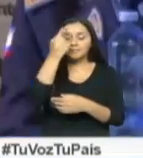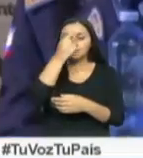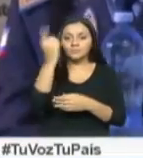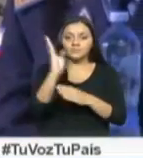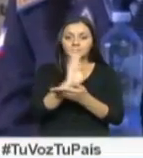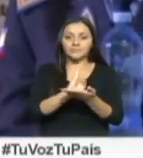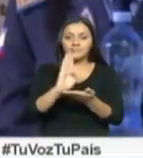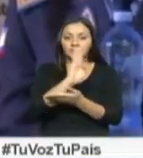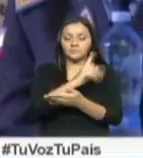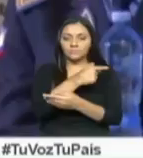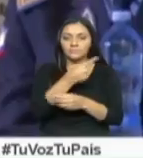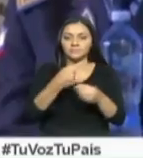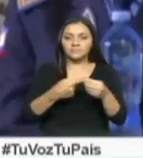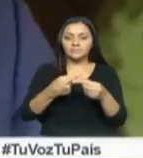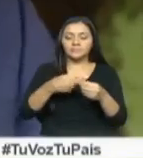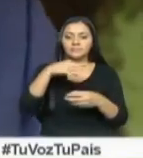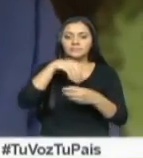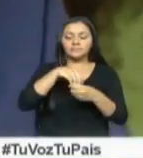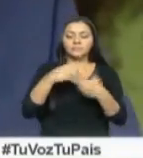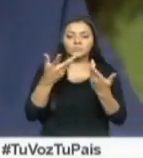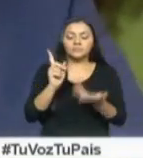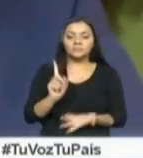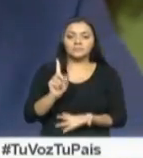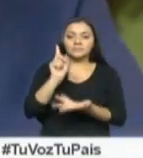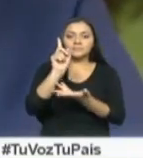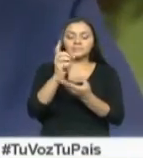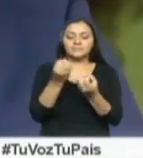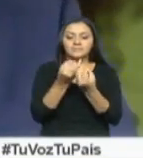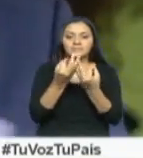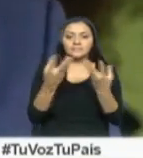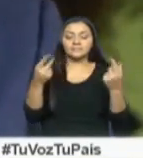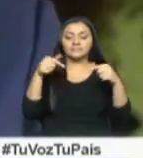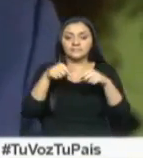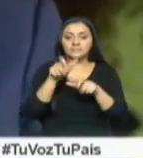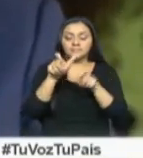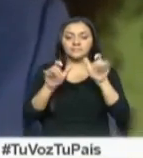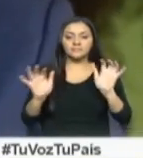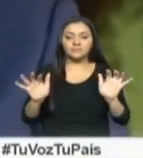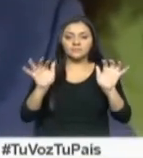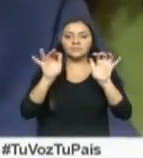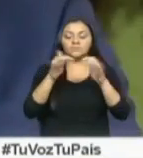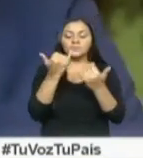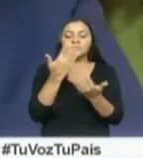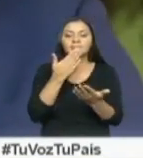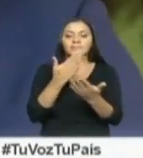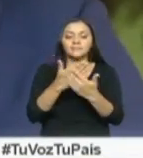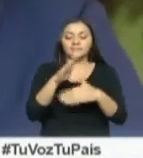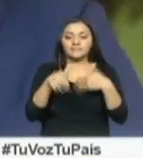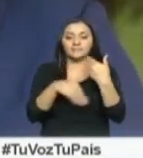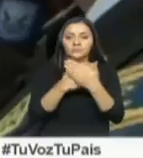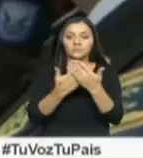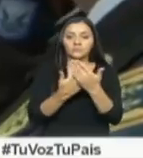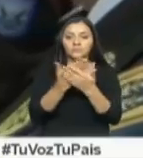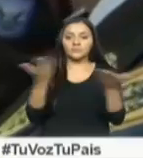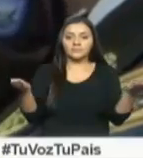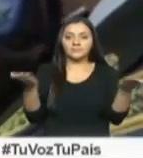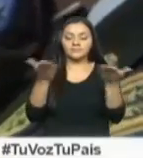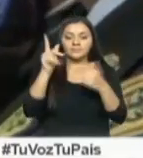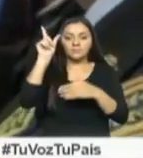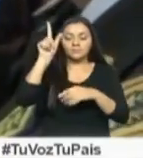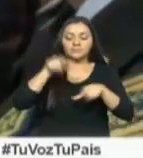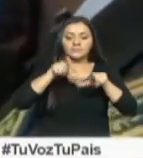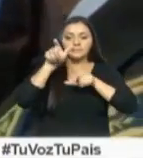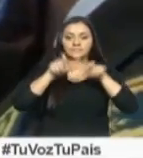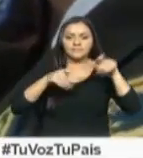al norte de la capital, tuvo la presencia de decenas de moradores, quienes se encuentran agradecidos por esta nueva dotación logística y